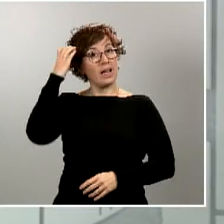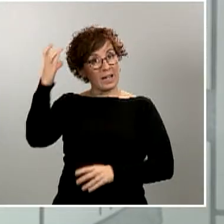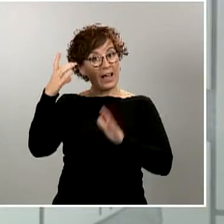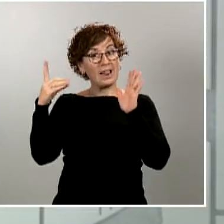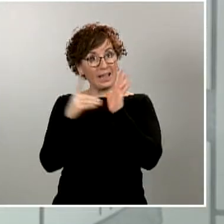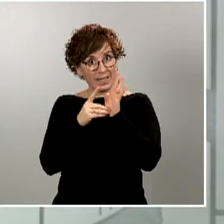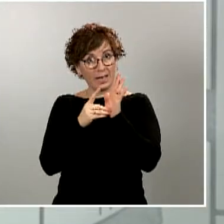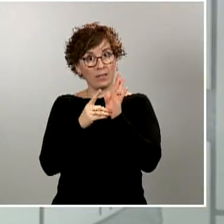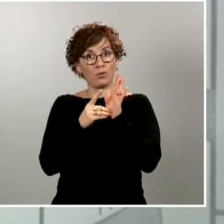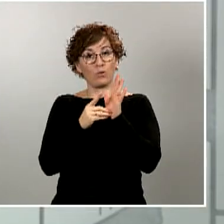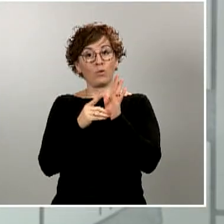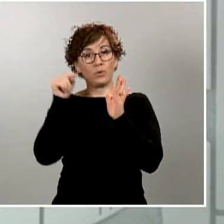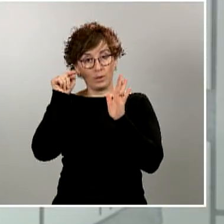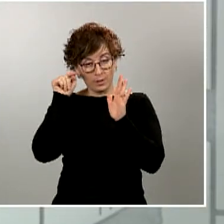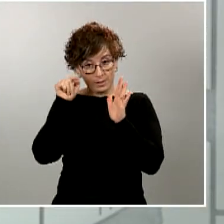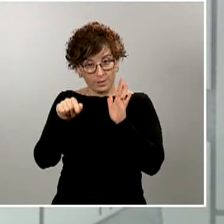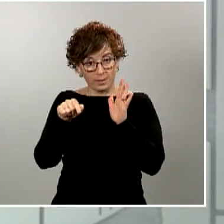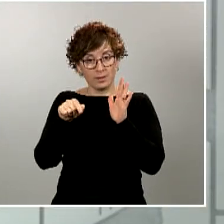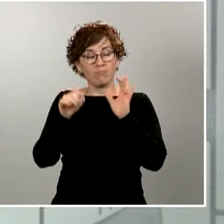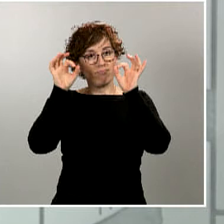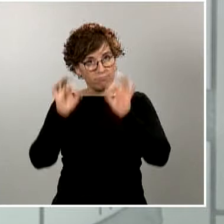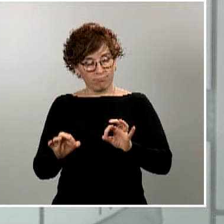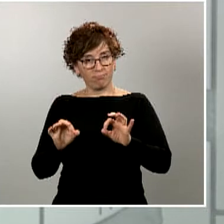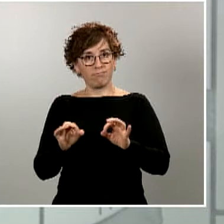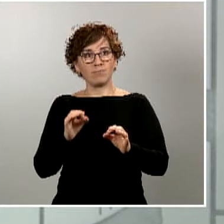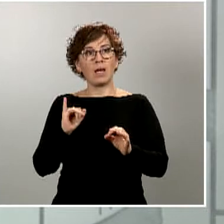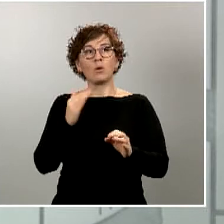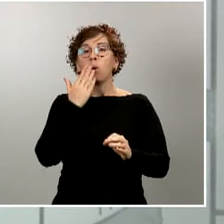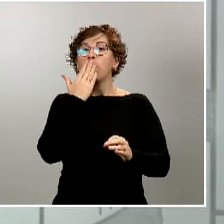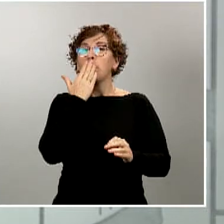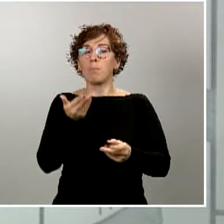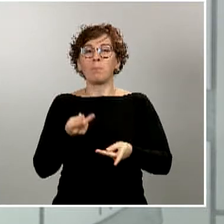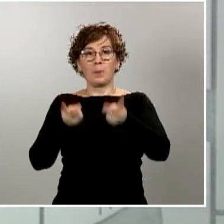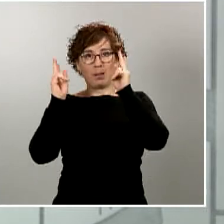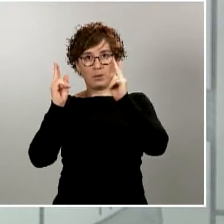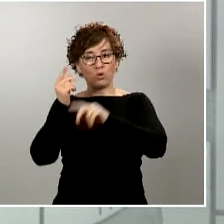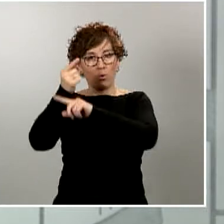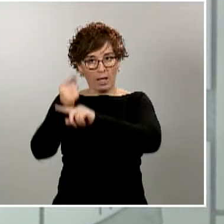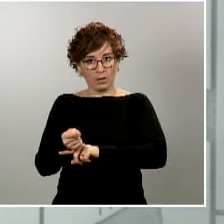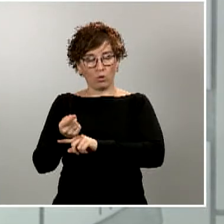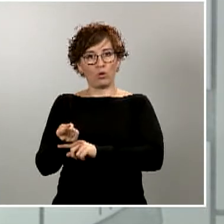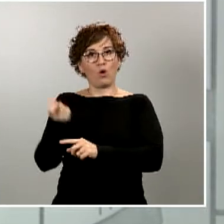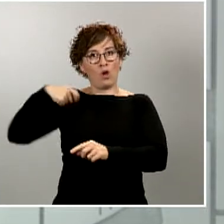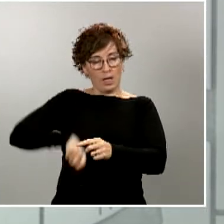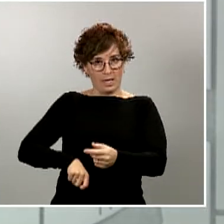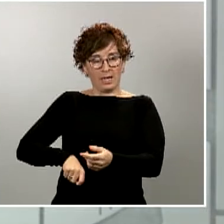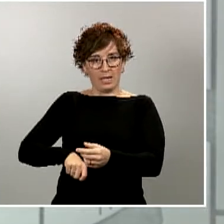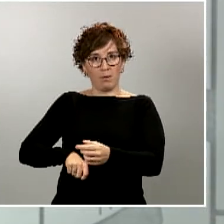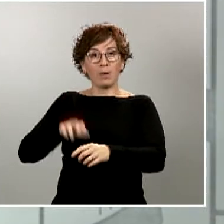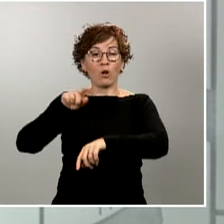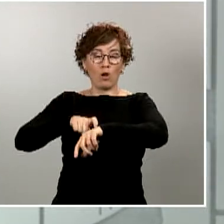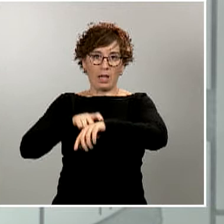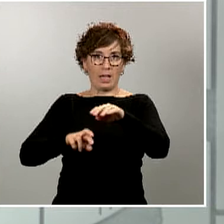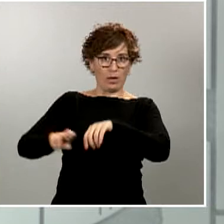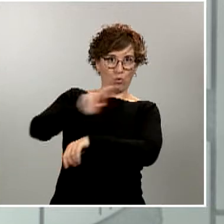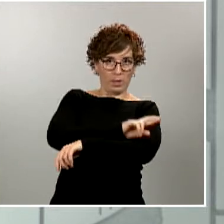cual se establecía un permiso obligatorio retribuido y recuperable que daba lugar a que todas aquellas personas que no